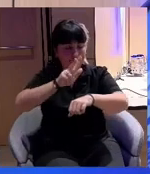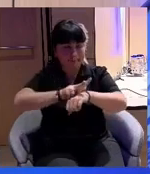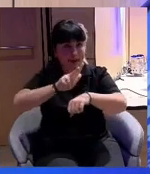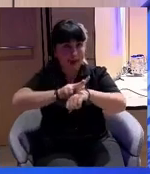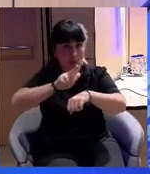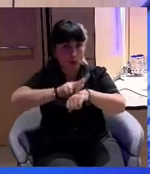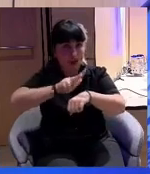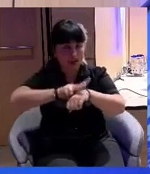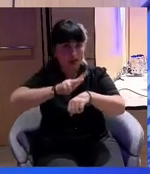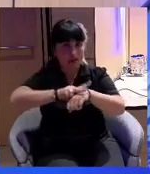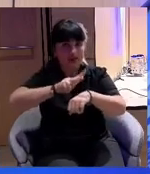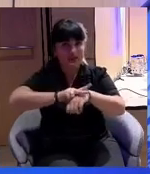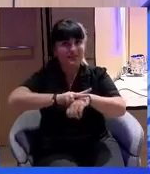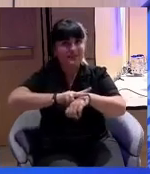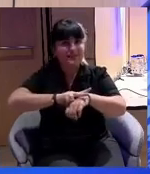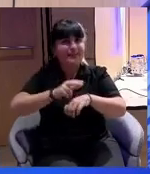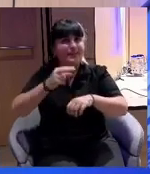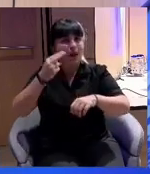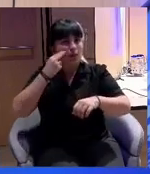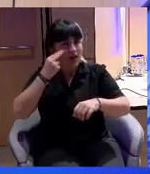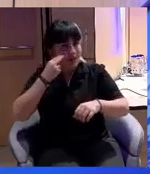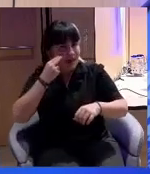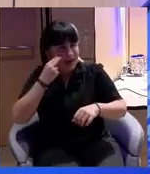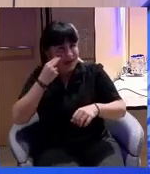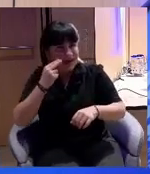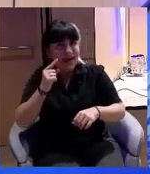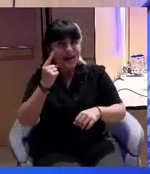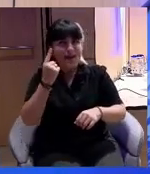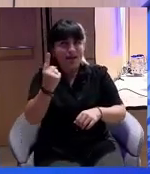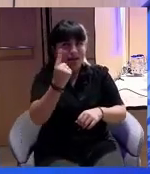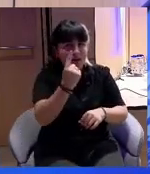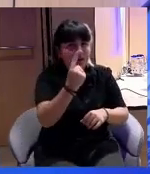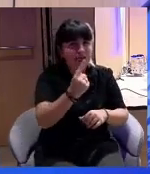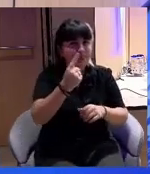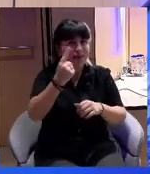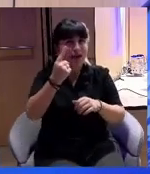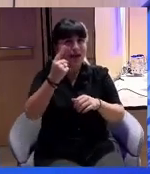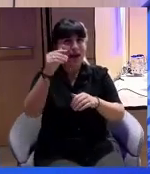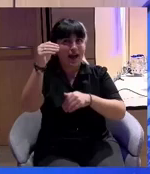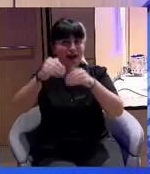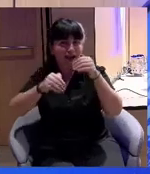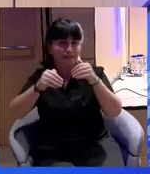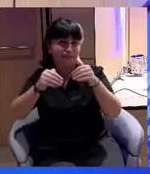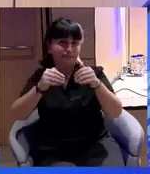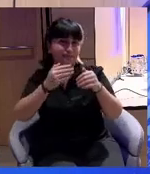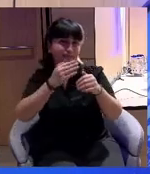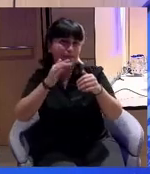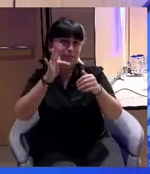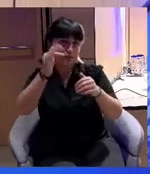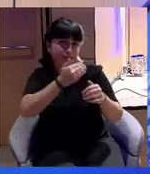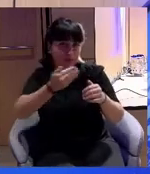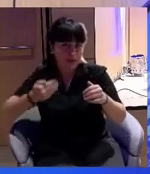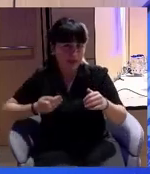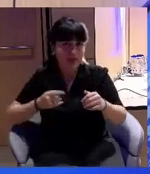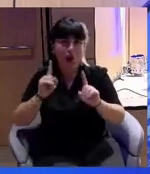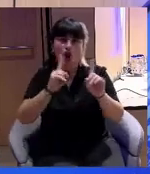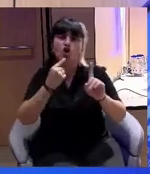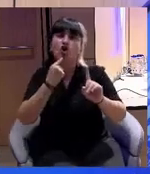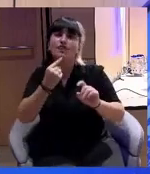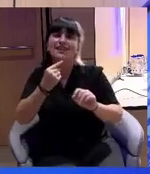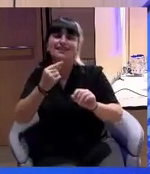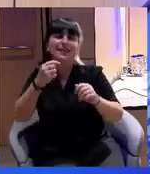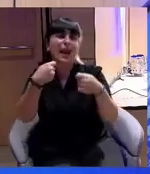el no detalla En qué red social se hizo el anuncio está mediado por las empresas las